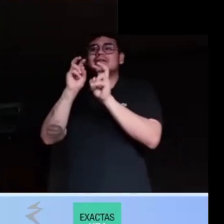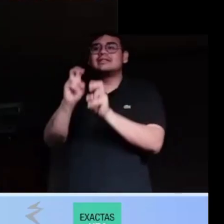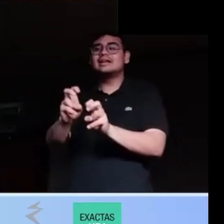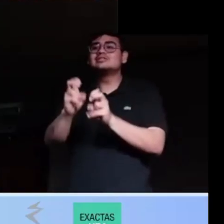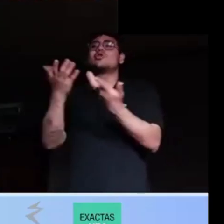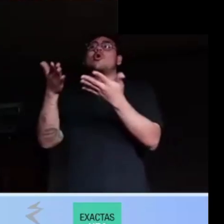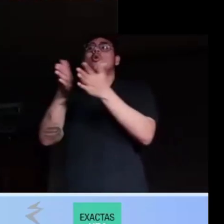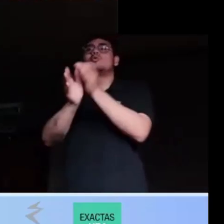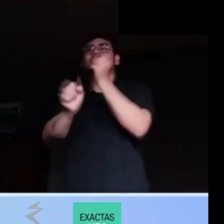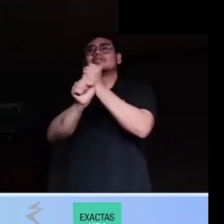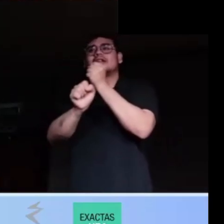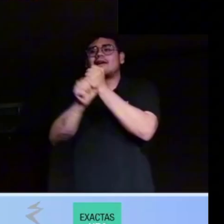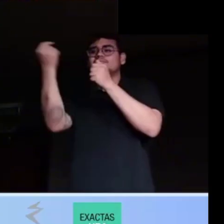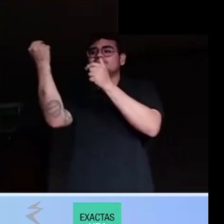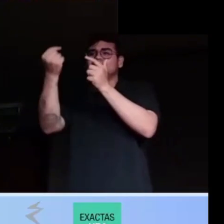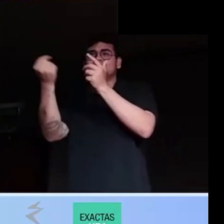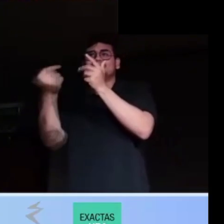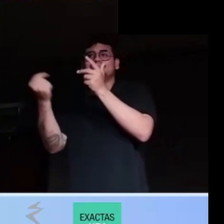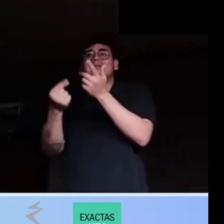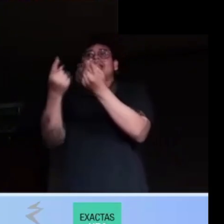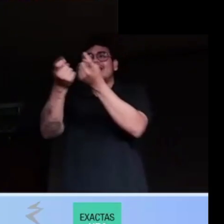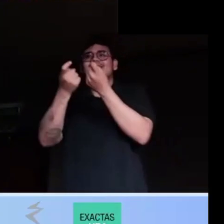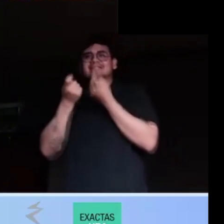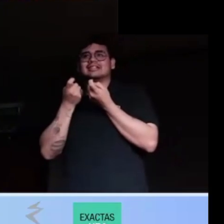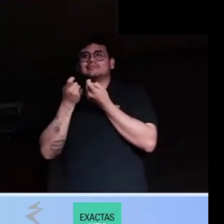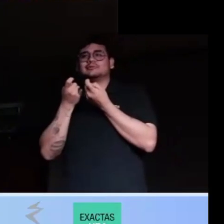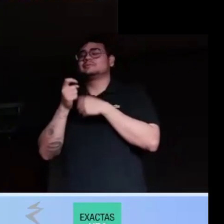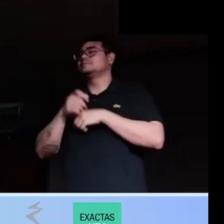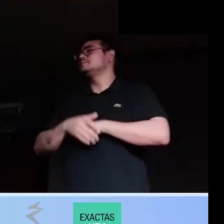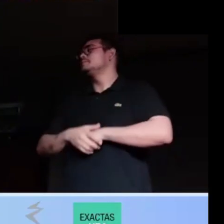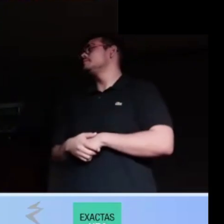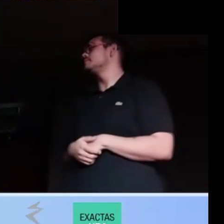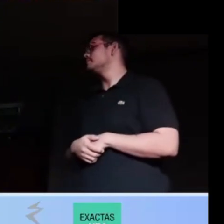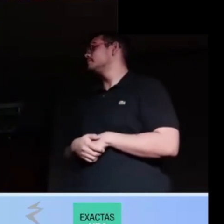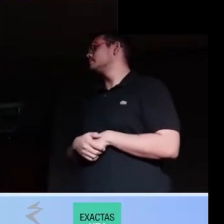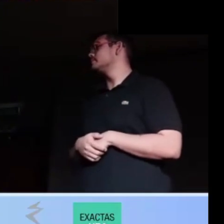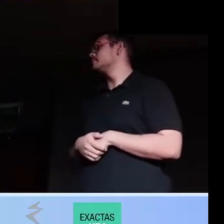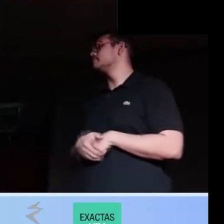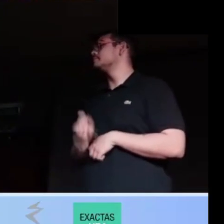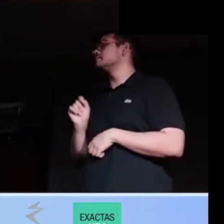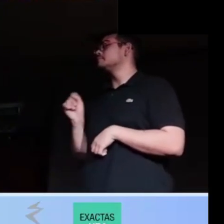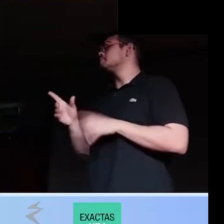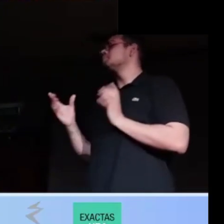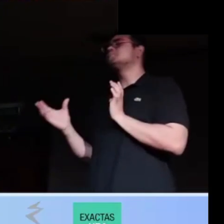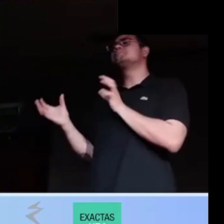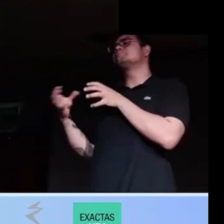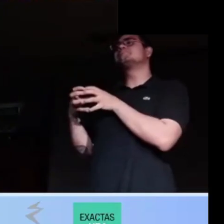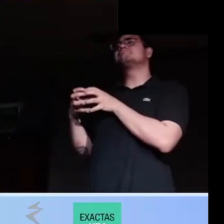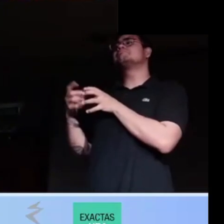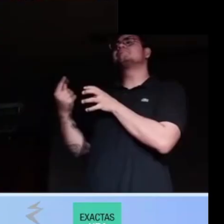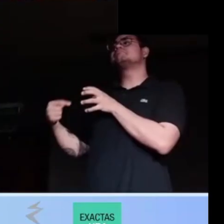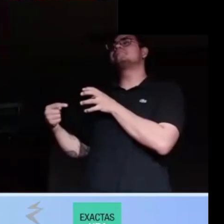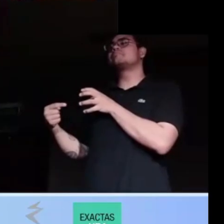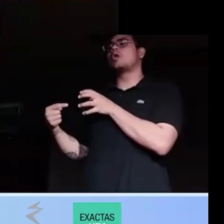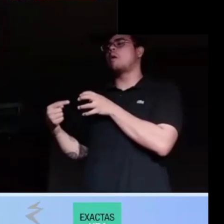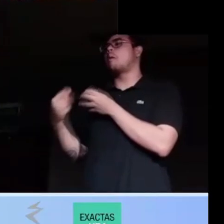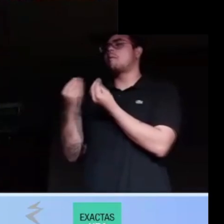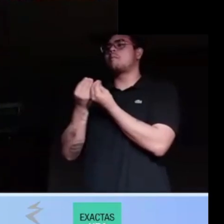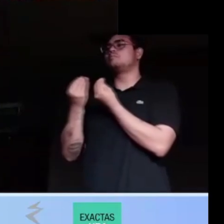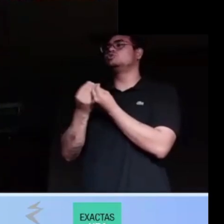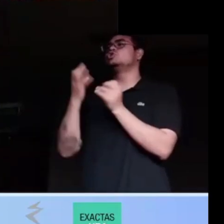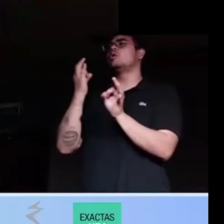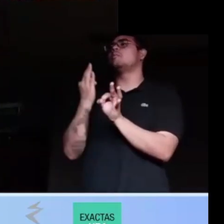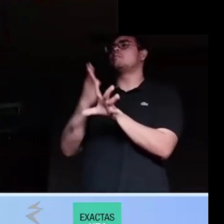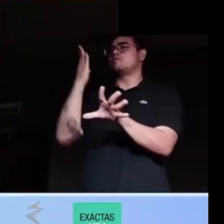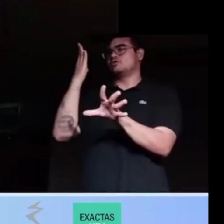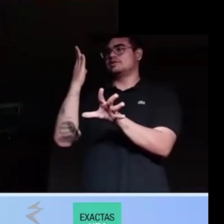científicas. Por último, mencionar un poco el equipo de trabajo, que ya lo había mencionado Betty. Nuestro equipo de trabajo es multidisciplinar, porque no solo estamos